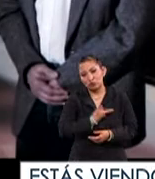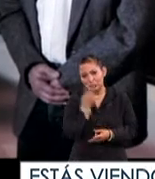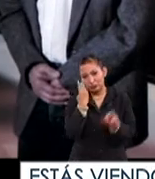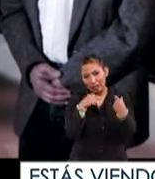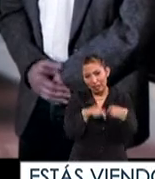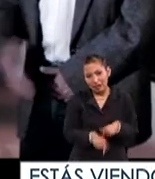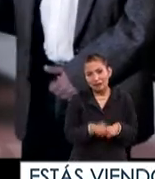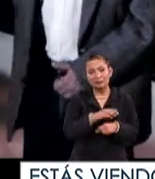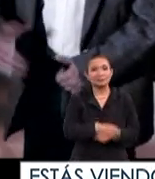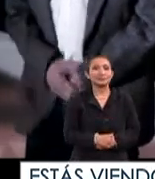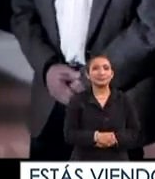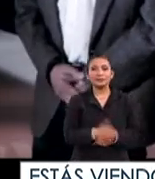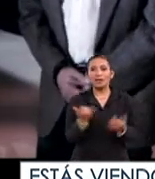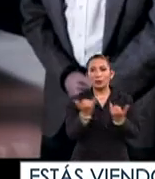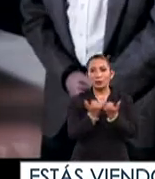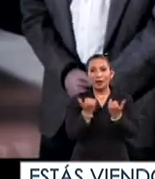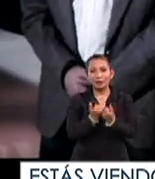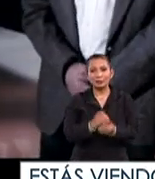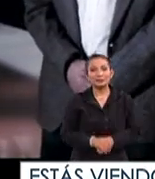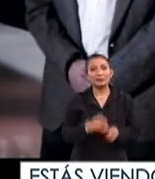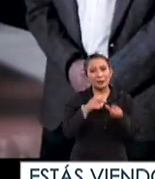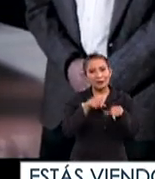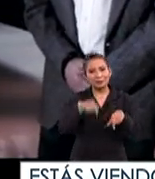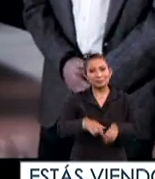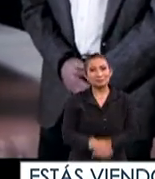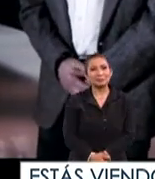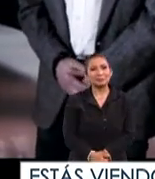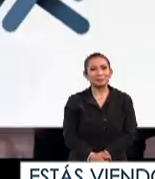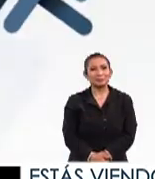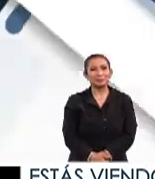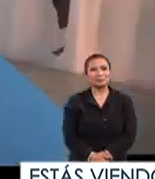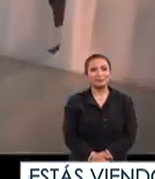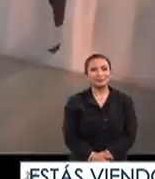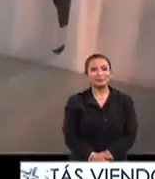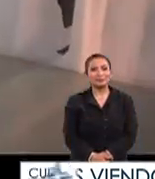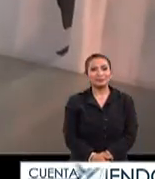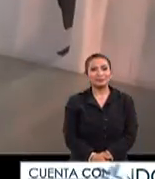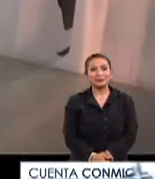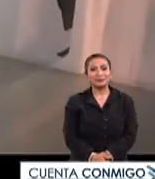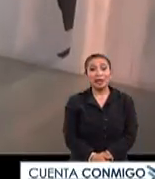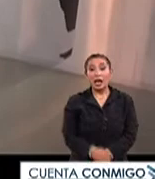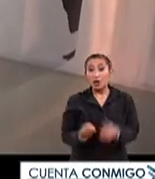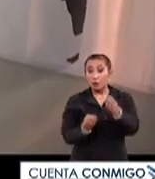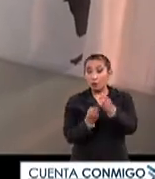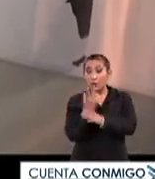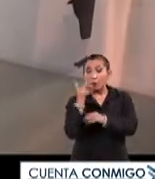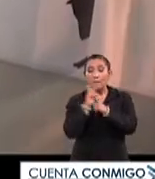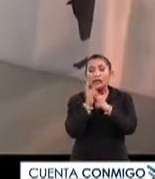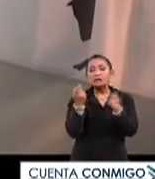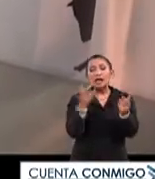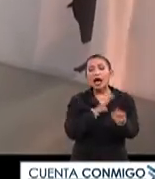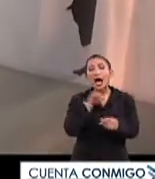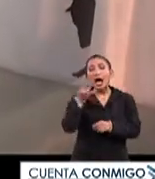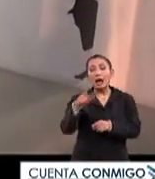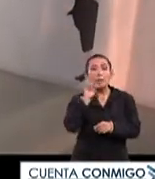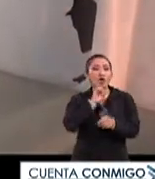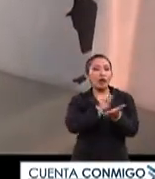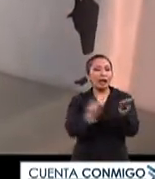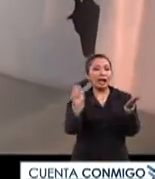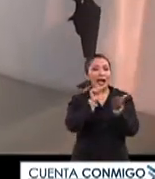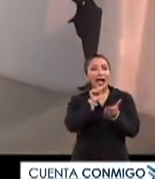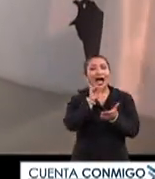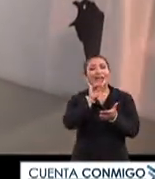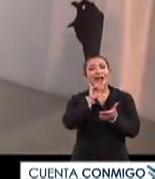tenerte aquí en la Cineteca. Igualmente. Seguimos aquí. Y en Novedad de la Patria estará con nosotros la